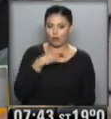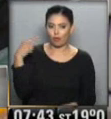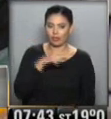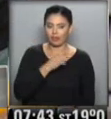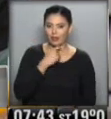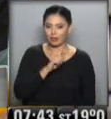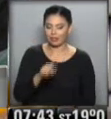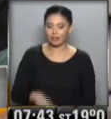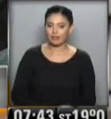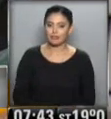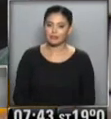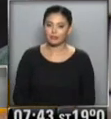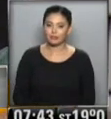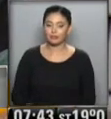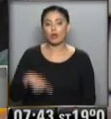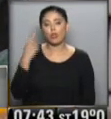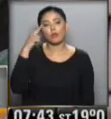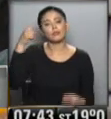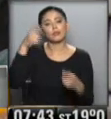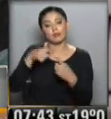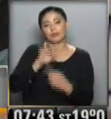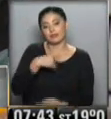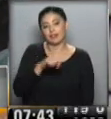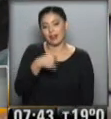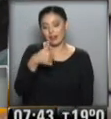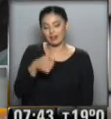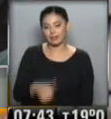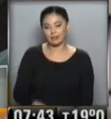planteado. El otro obviamente era ganar el partido.